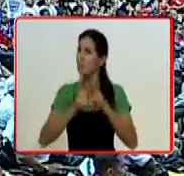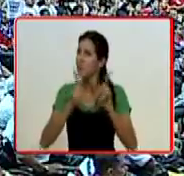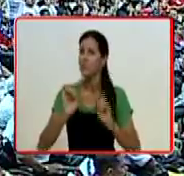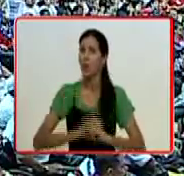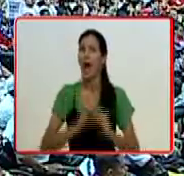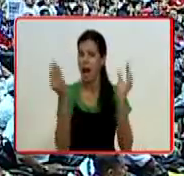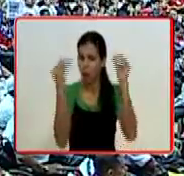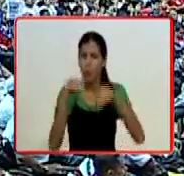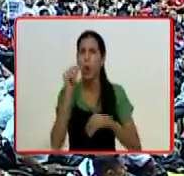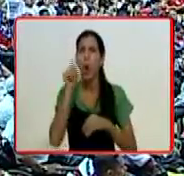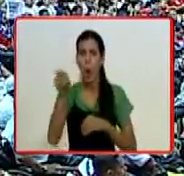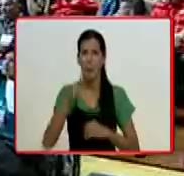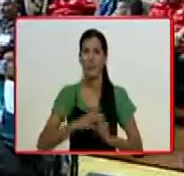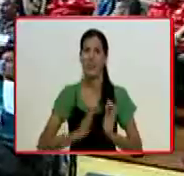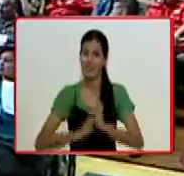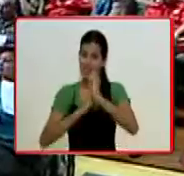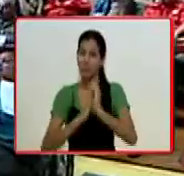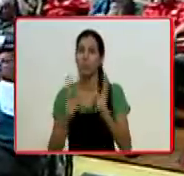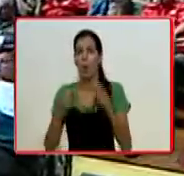acuerdo con Carrie.